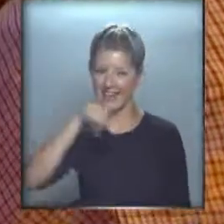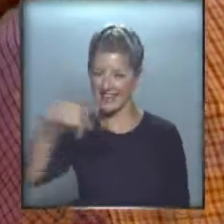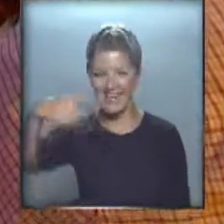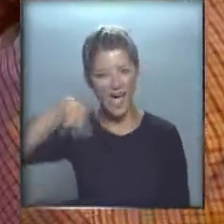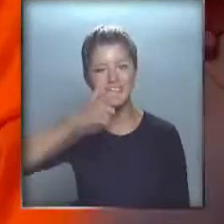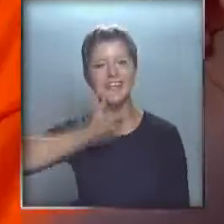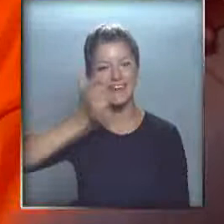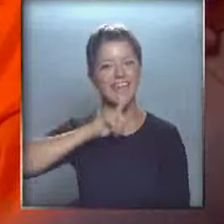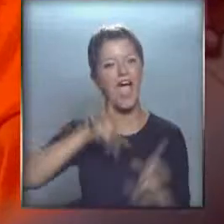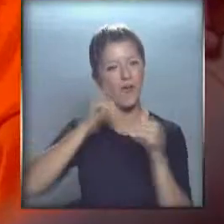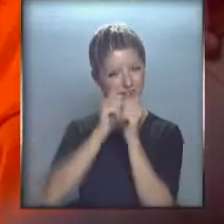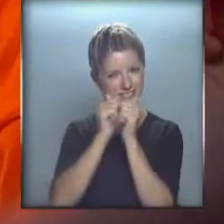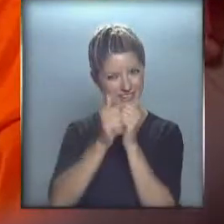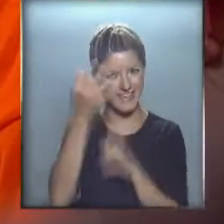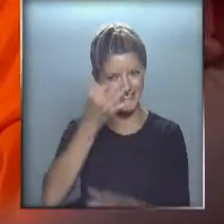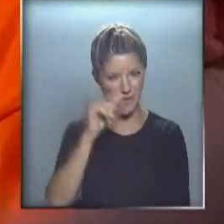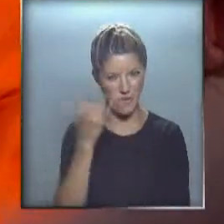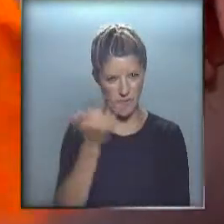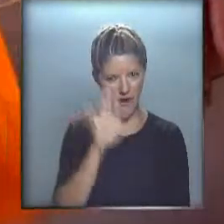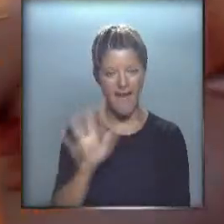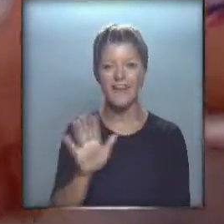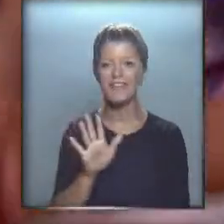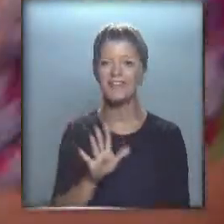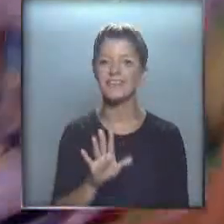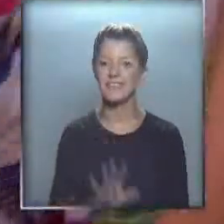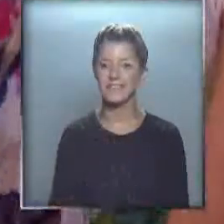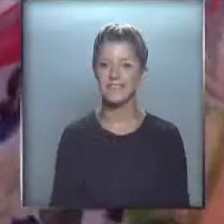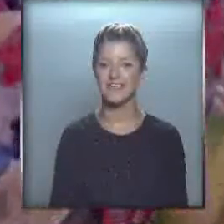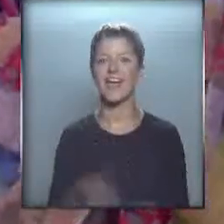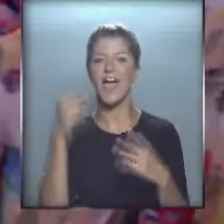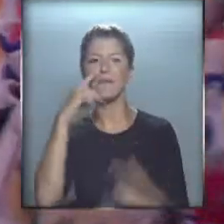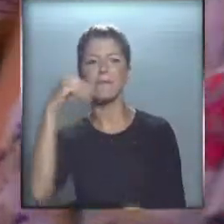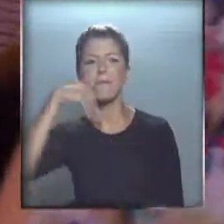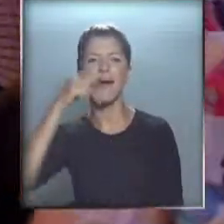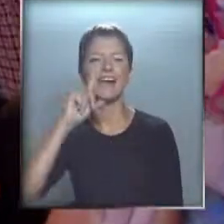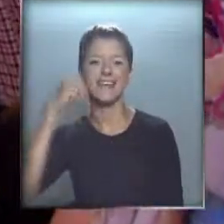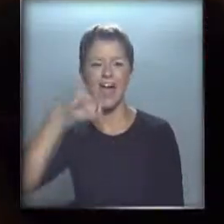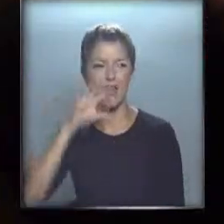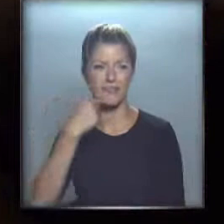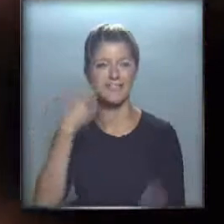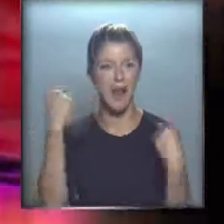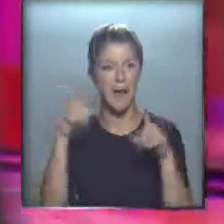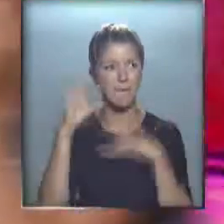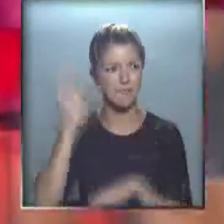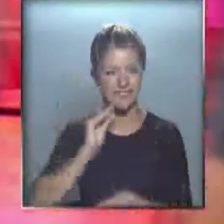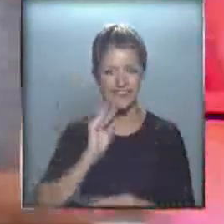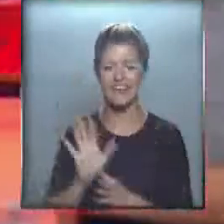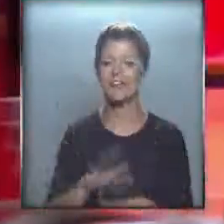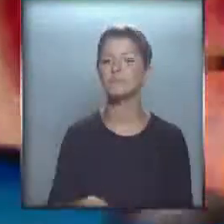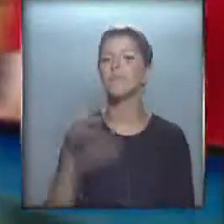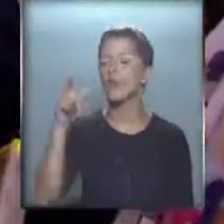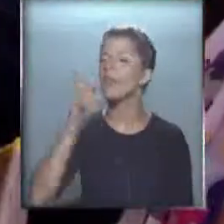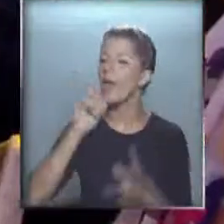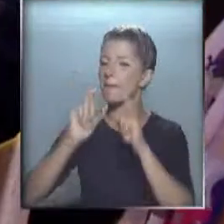Debe haber alguna historieta por ahí. ¿Usted? ¿Y la musiquita? ¿Eh? ¿Qué aplicaciones usa? Cuénteme,